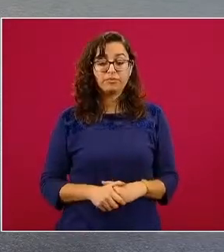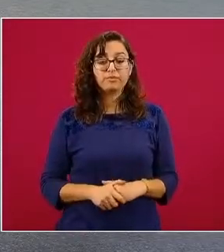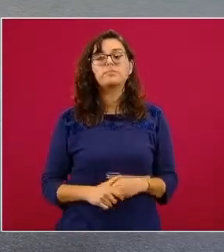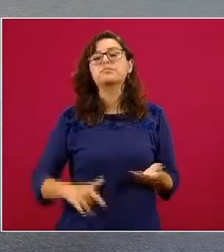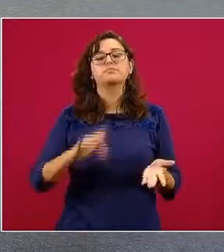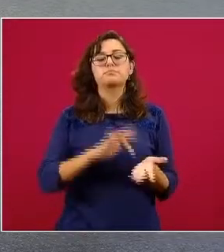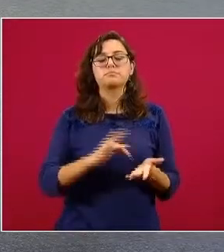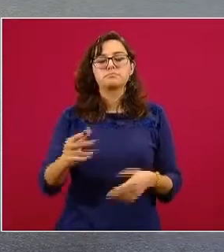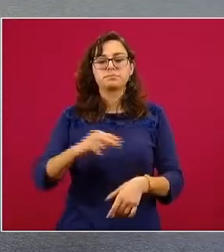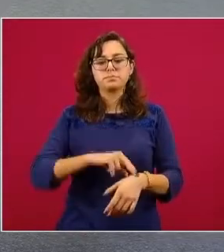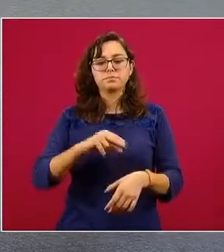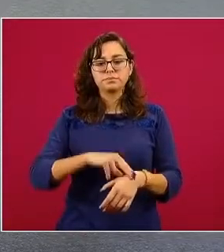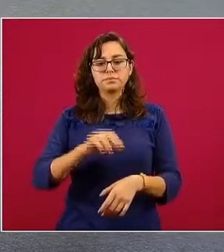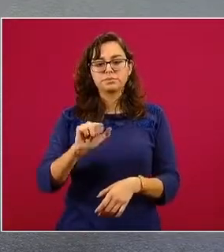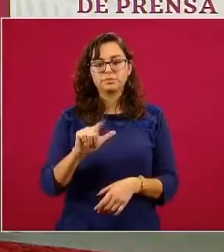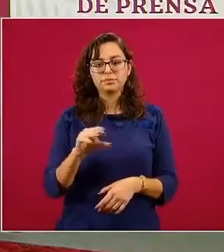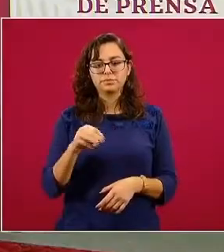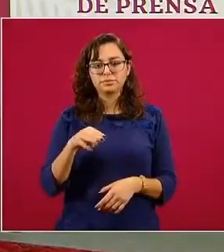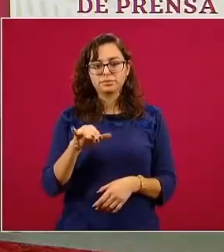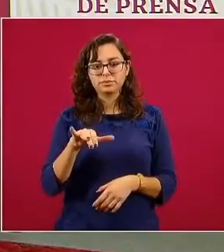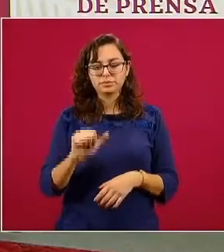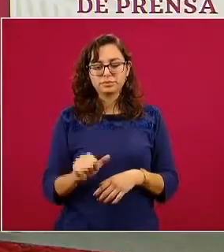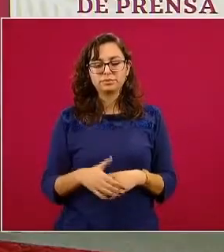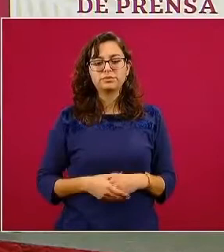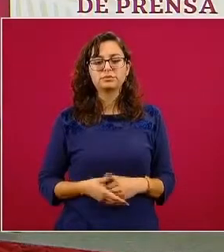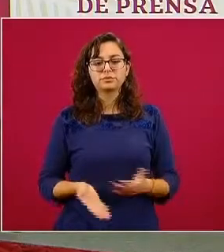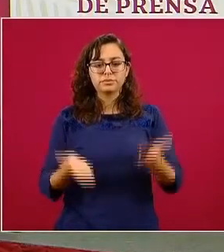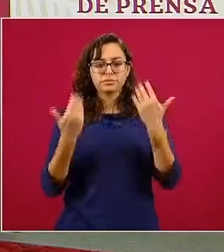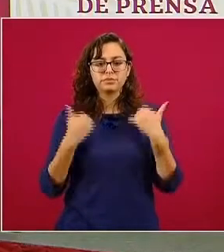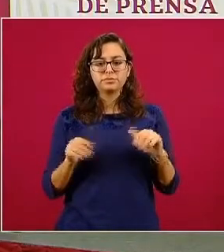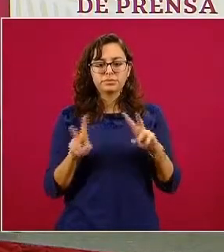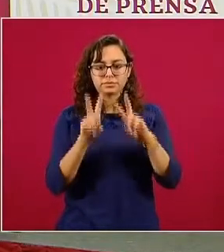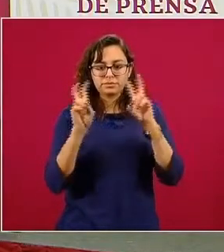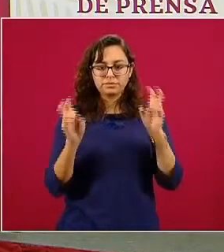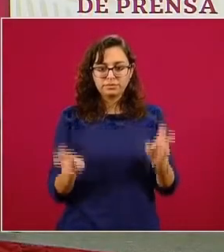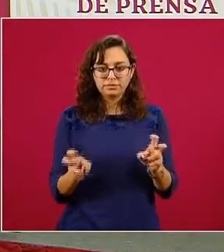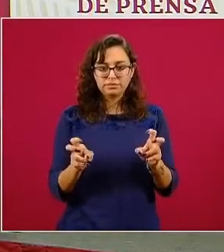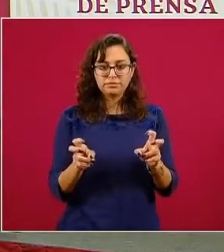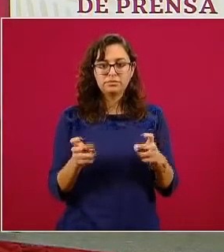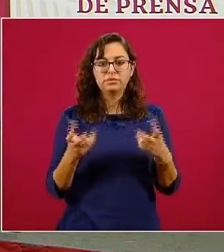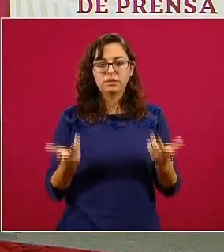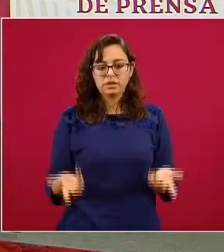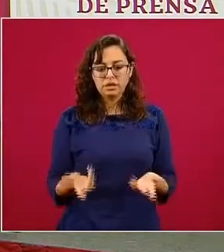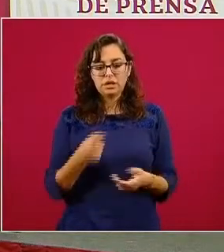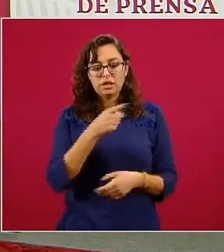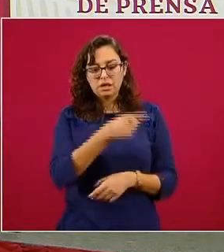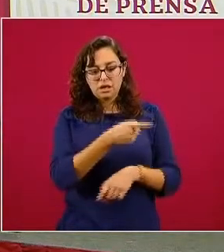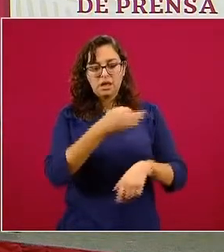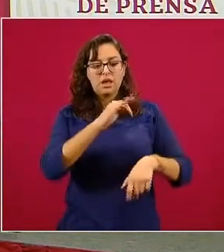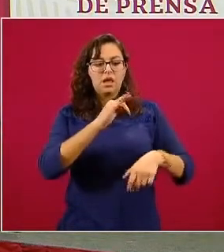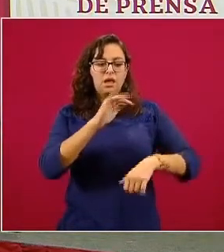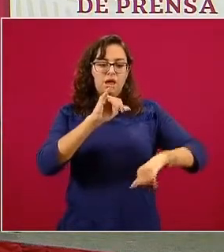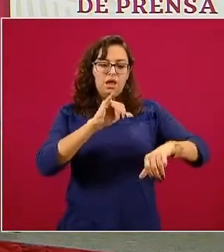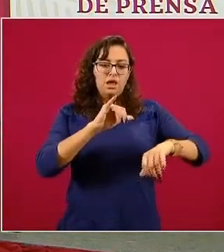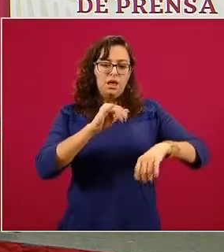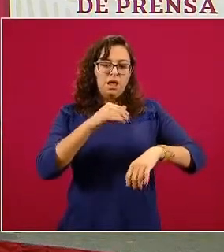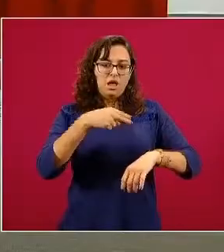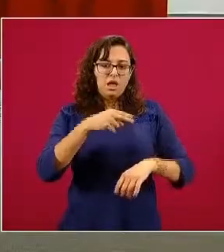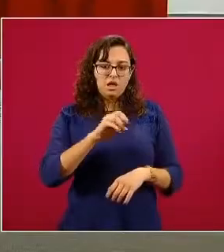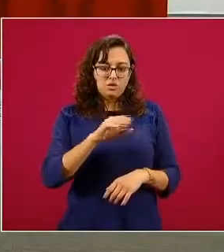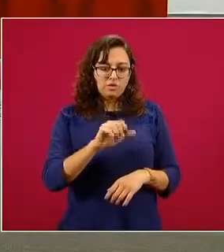Gracias, doctora Lumía. Sobre este tema del robo a un almacén de una compañía privada de nombre